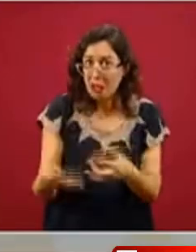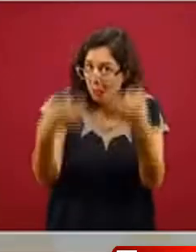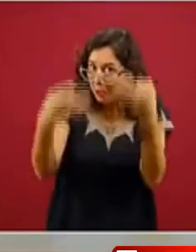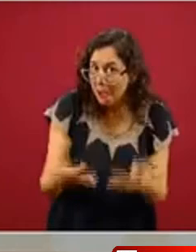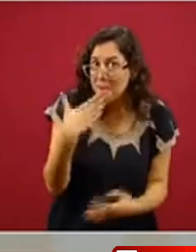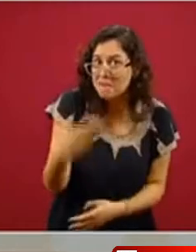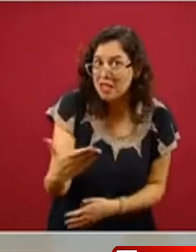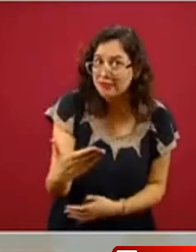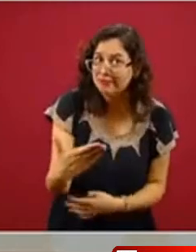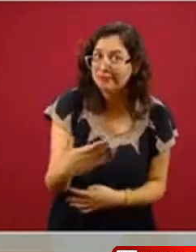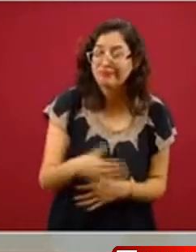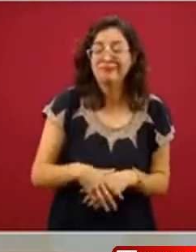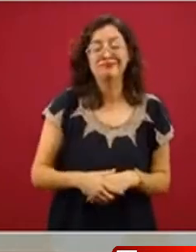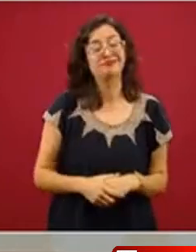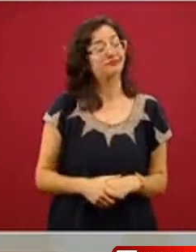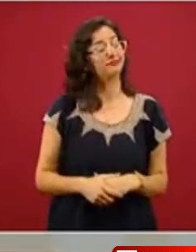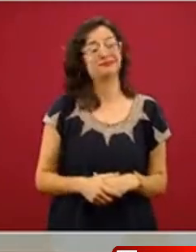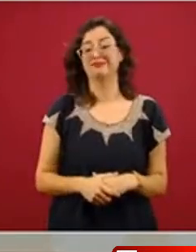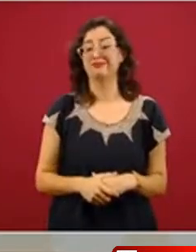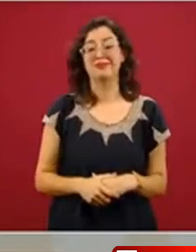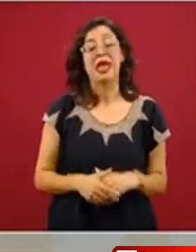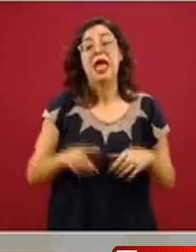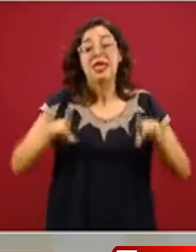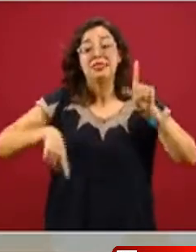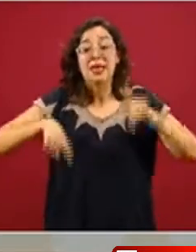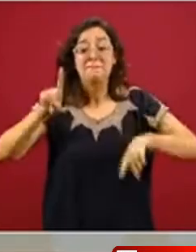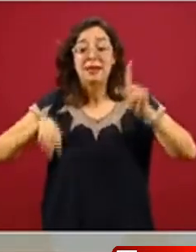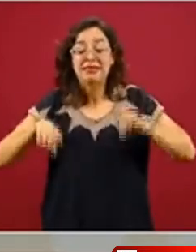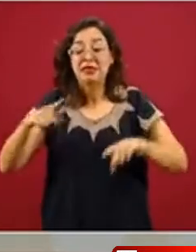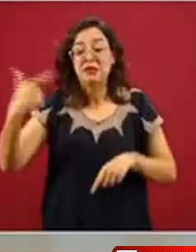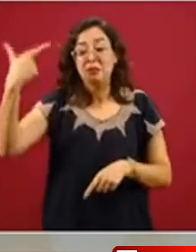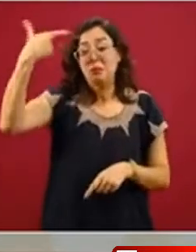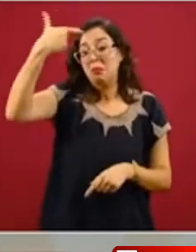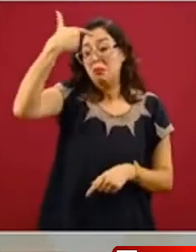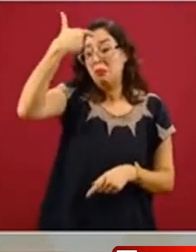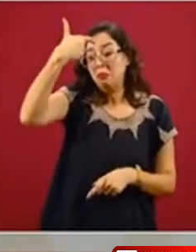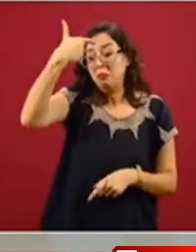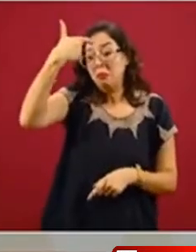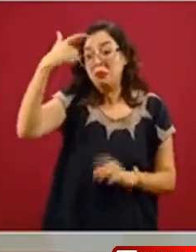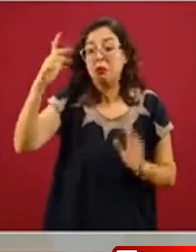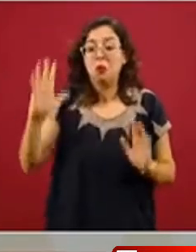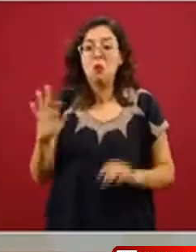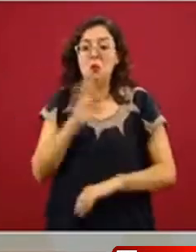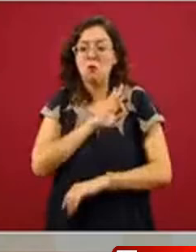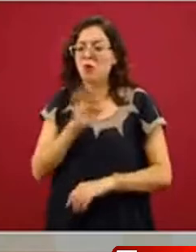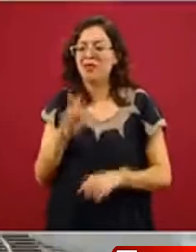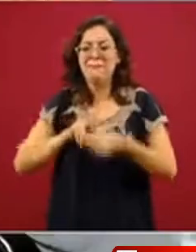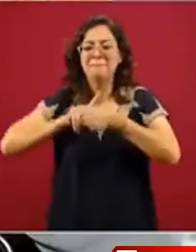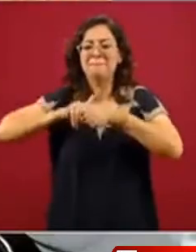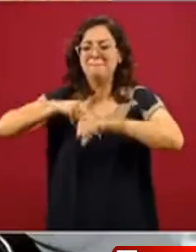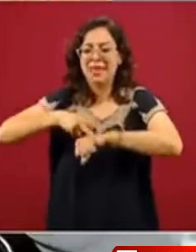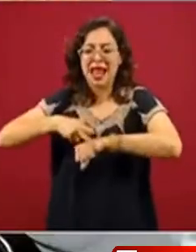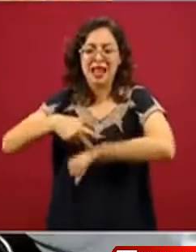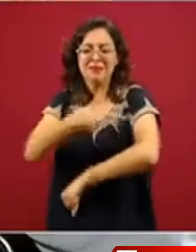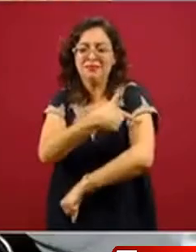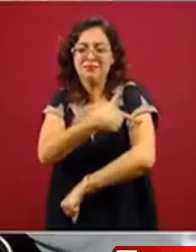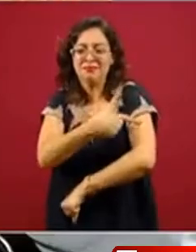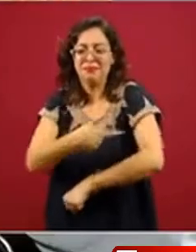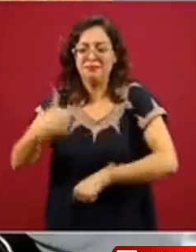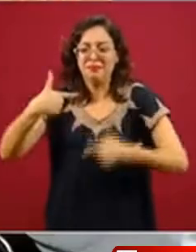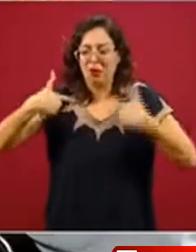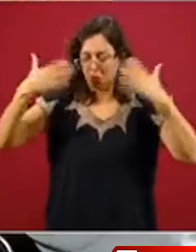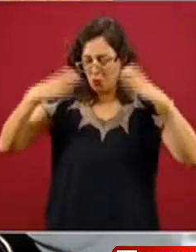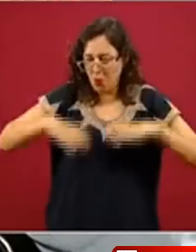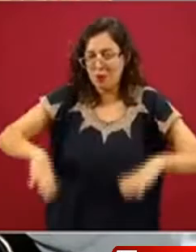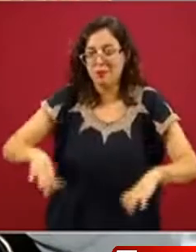se proyecta o no adecuadamente sobre el sitio. ¿Por qué en la cabeza? Podría ser en la piel. Es simplemente porque es digamos, en el